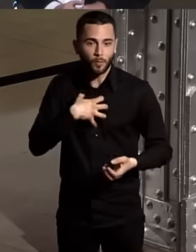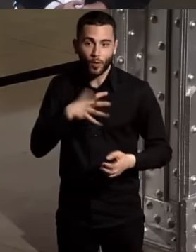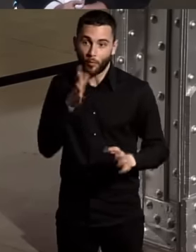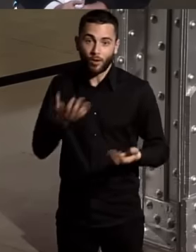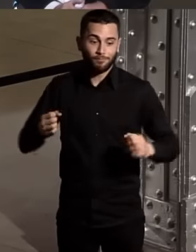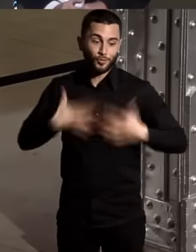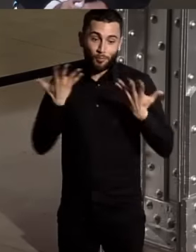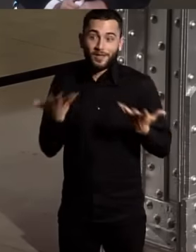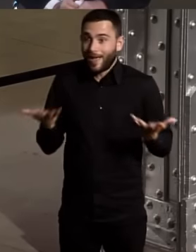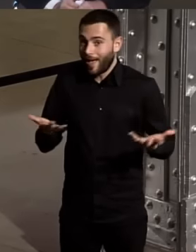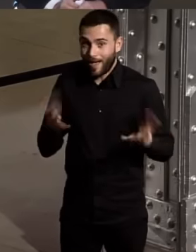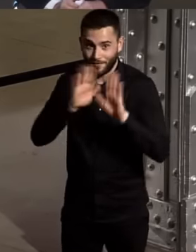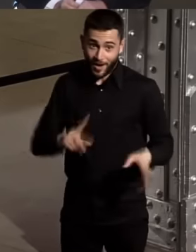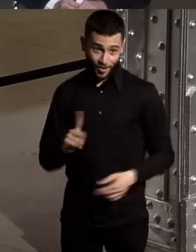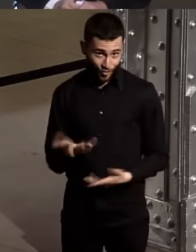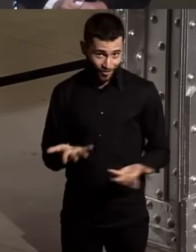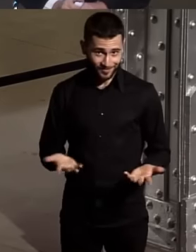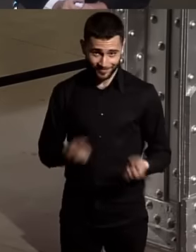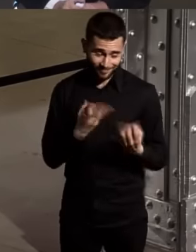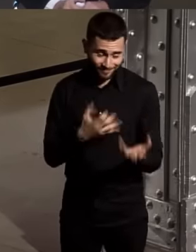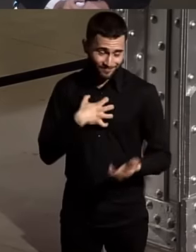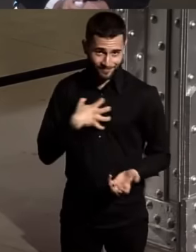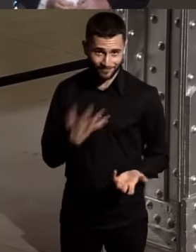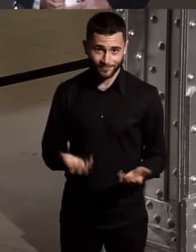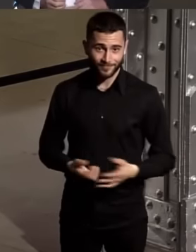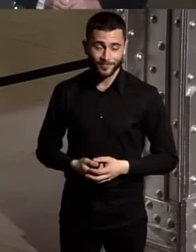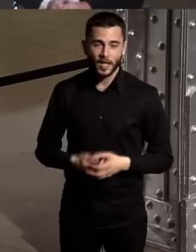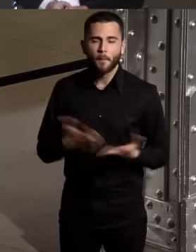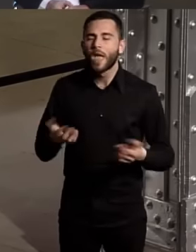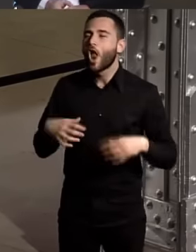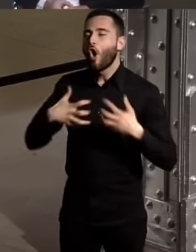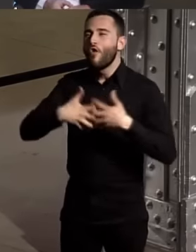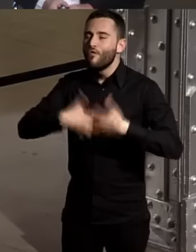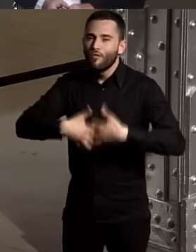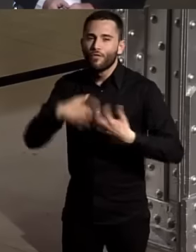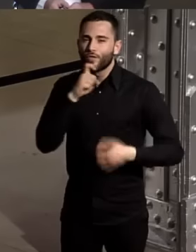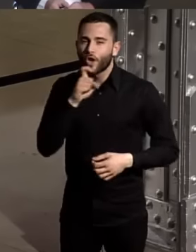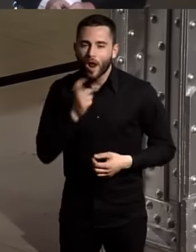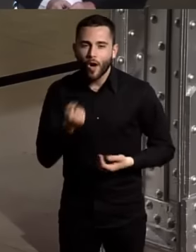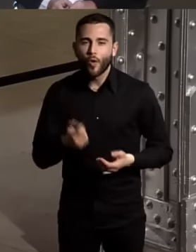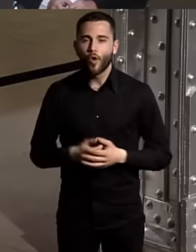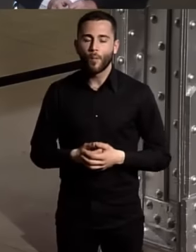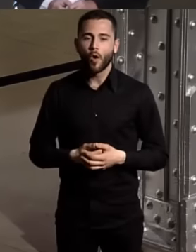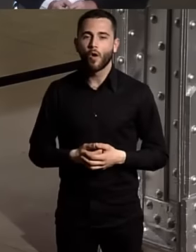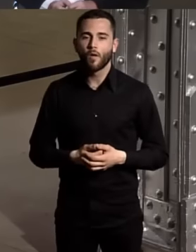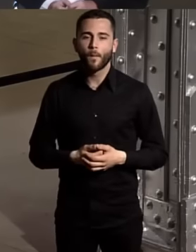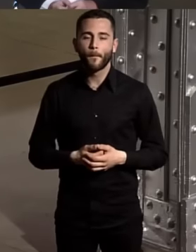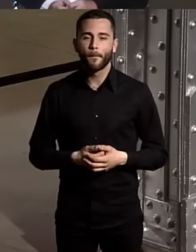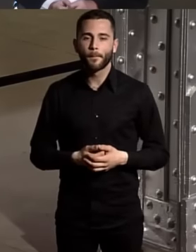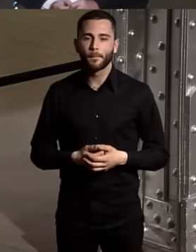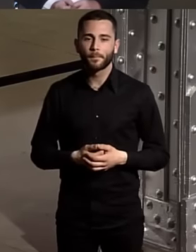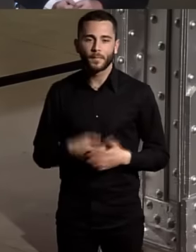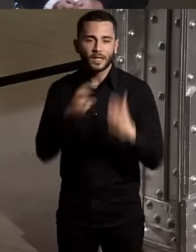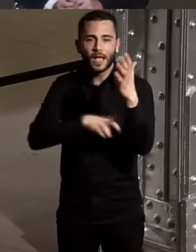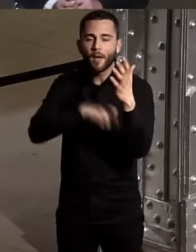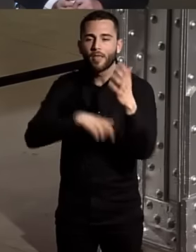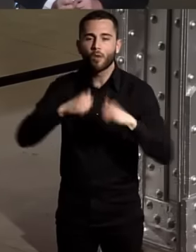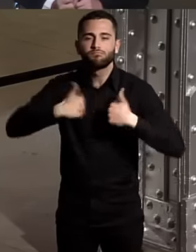sorpresa no si te digo lo que vamos a encontrar cómo funciona esto Cómo cómo afront una una